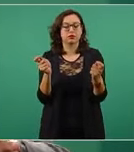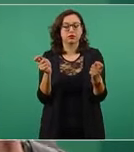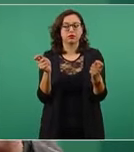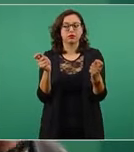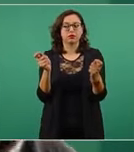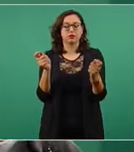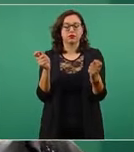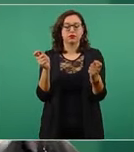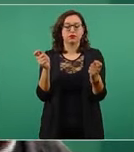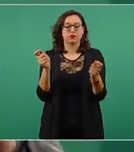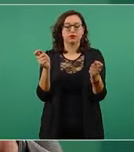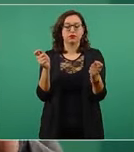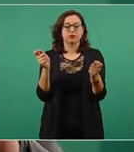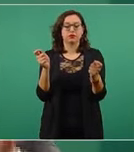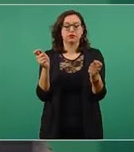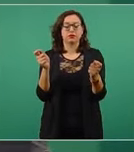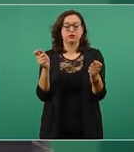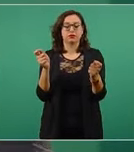es